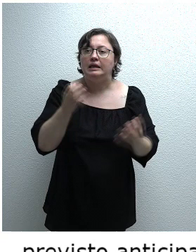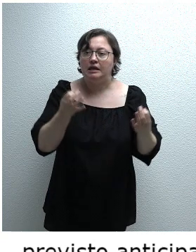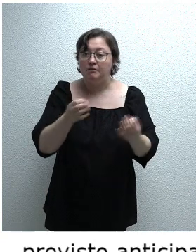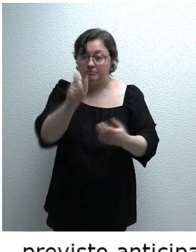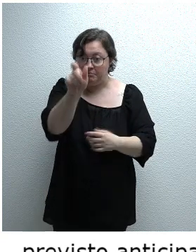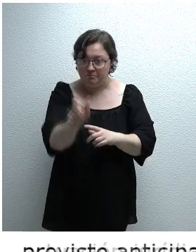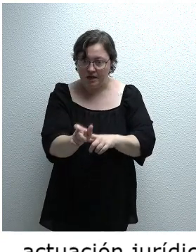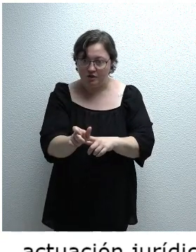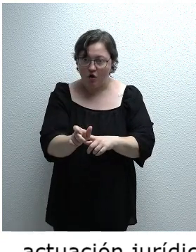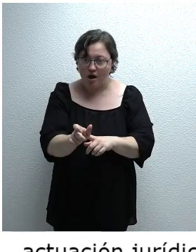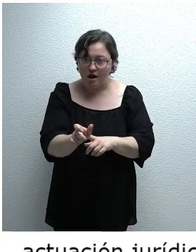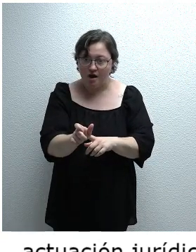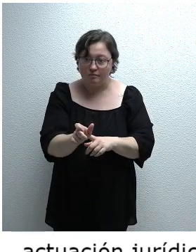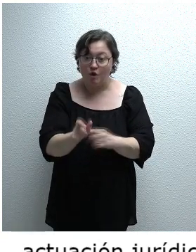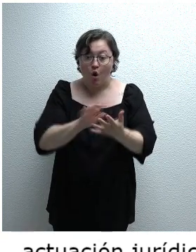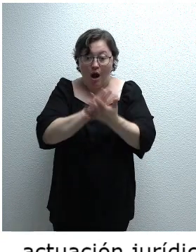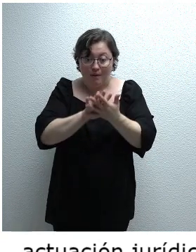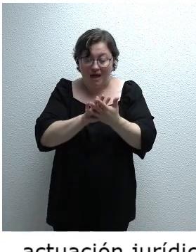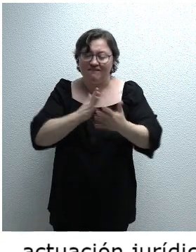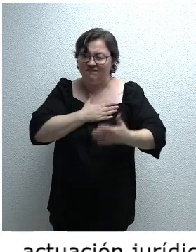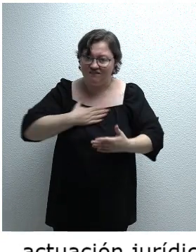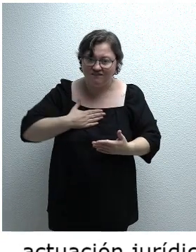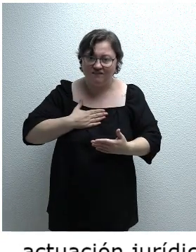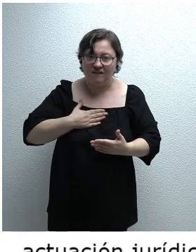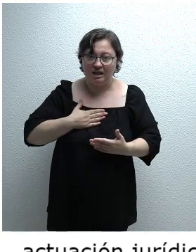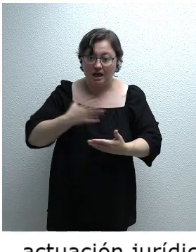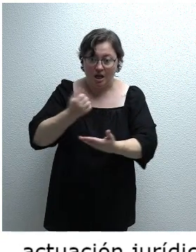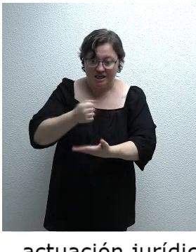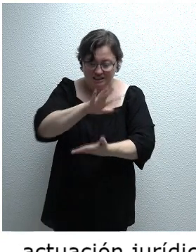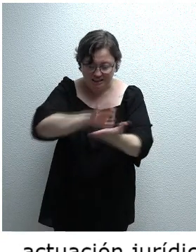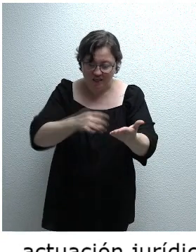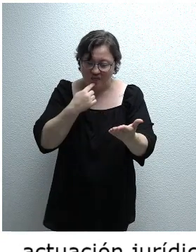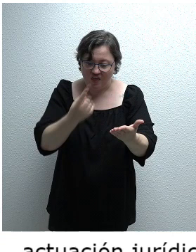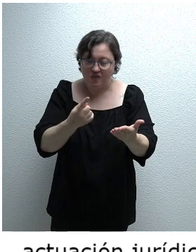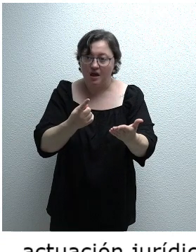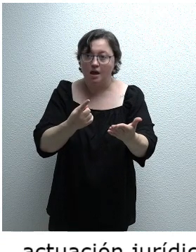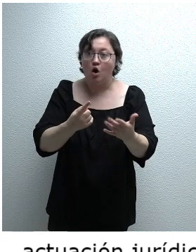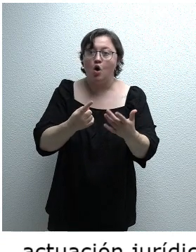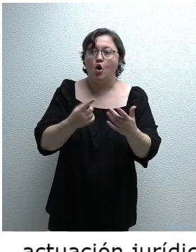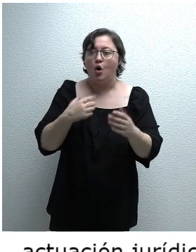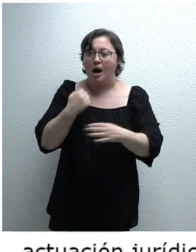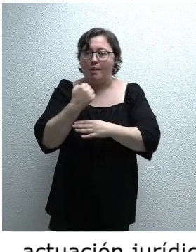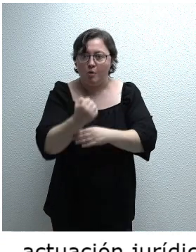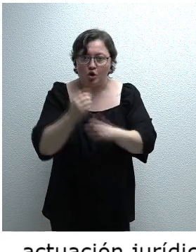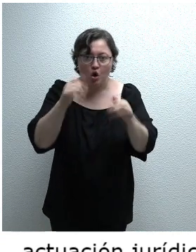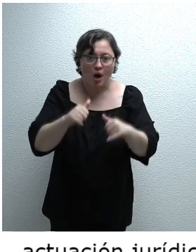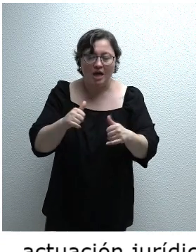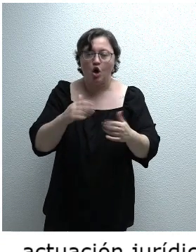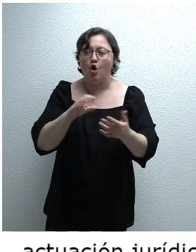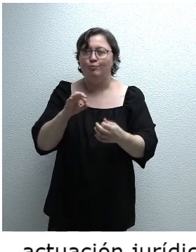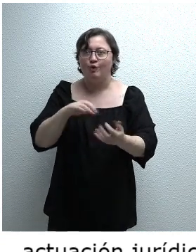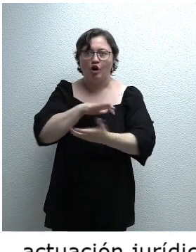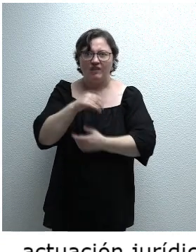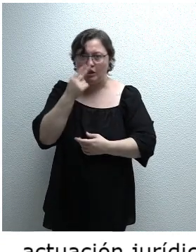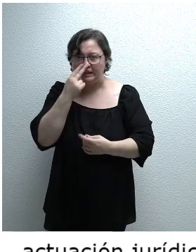esa, digamos, disposiciones voluntarias no existan o sean insuficientes o planteen algún conflicto de